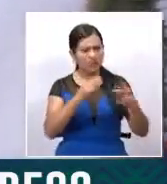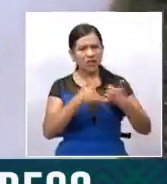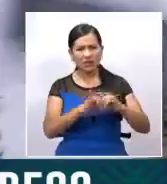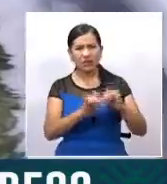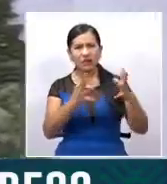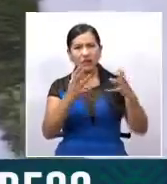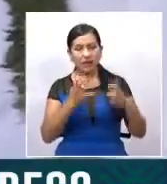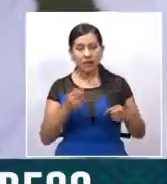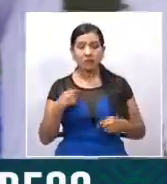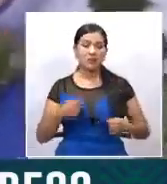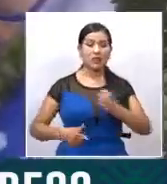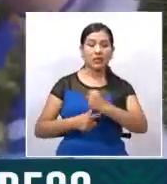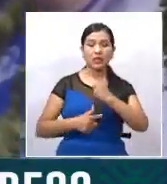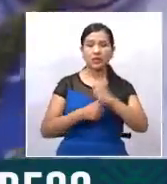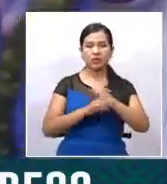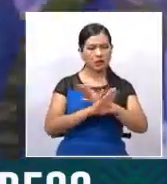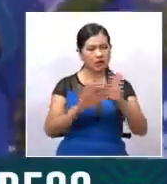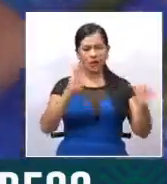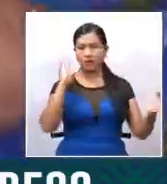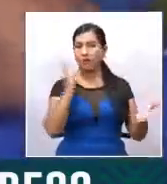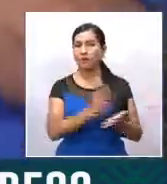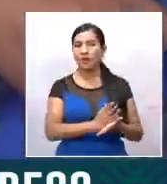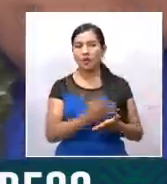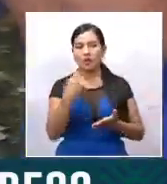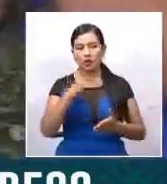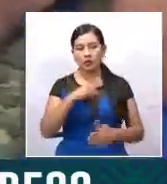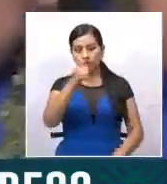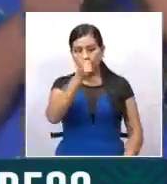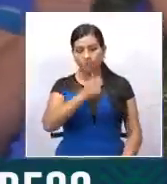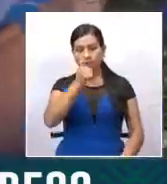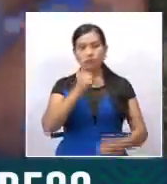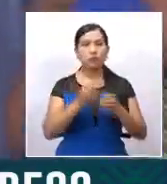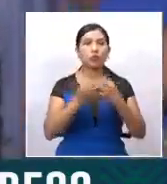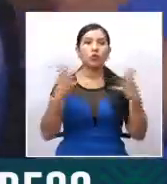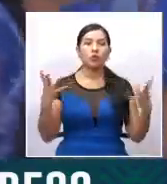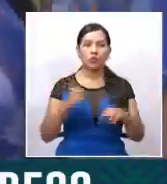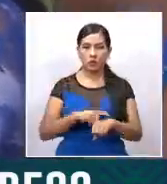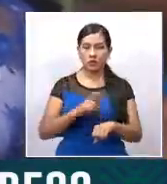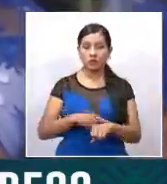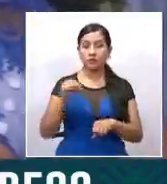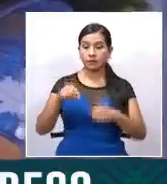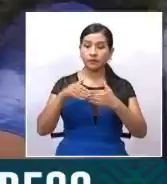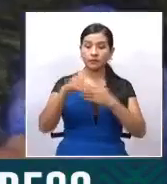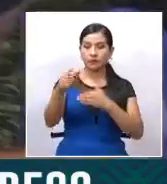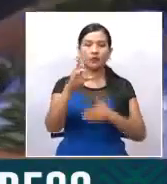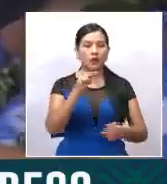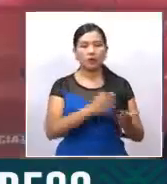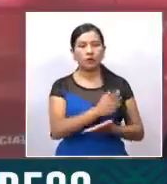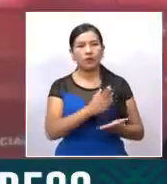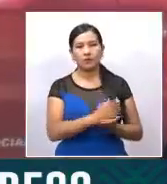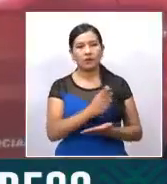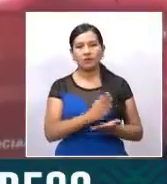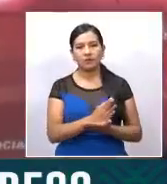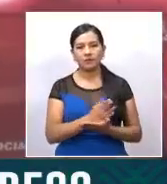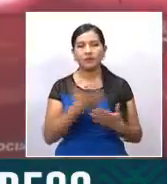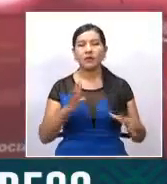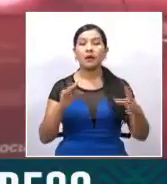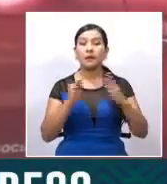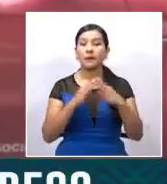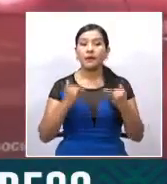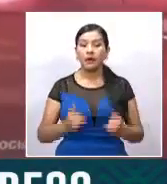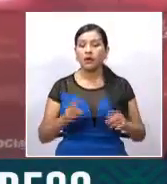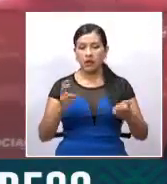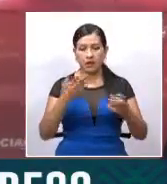diría yo, porque ya es suficiente, ya muchos nos hemos aguantado, ya de aquí adelante yo creo que no vamos a permitir ya toda esa cosa. Entonces, que nos